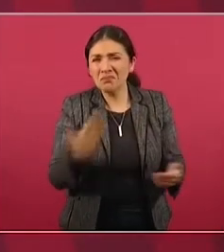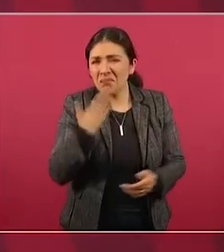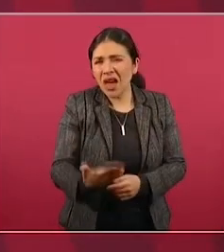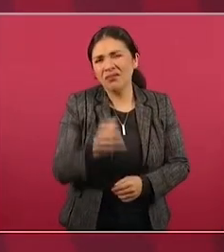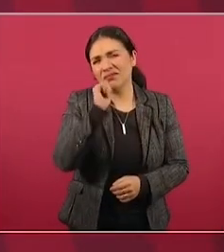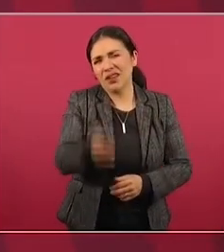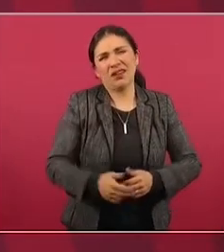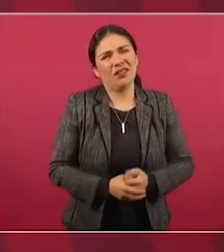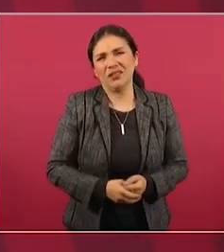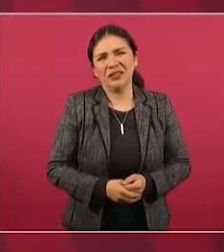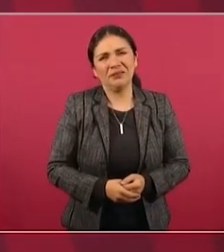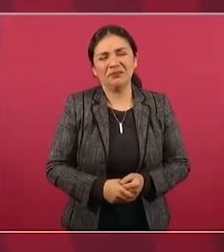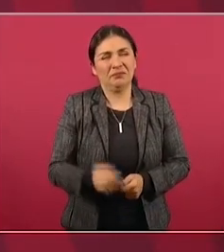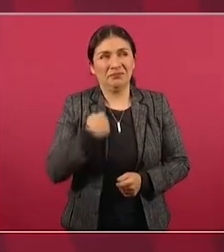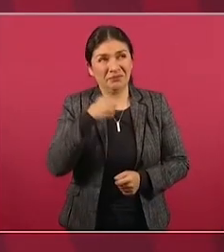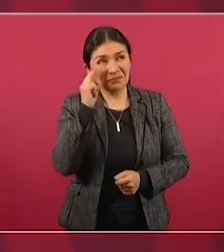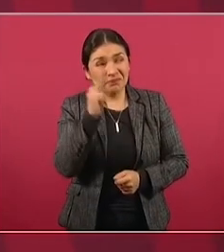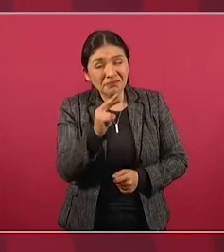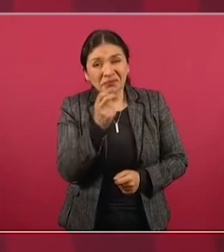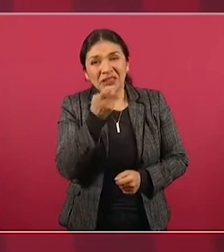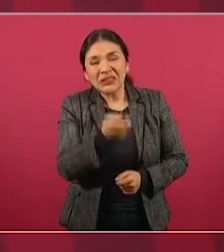Lo considero